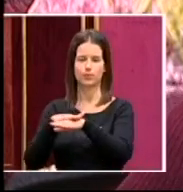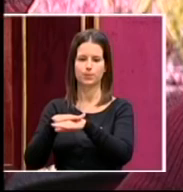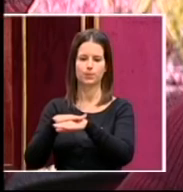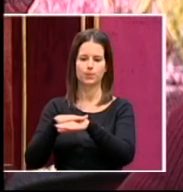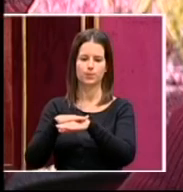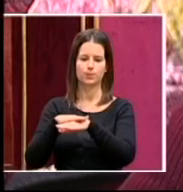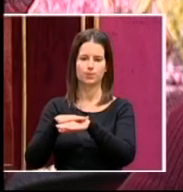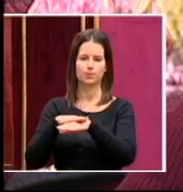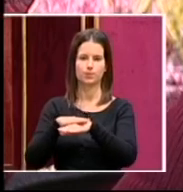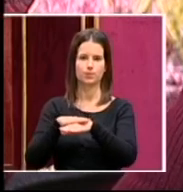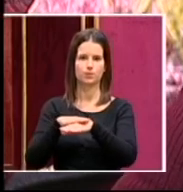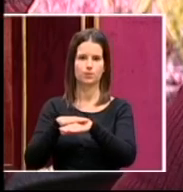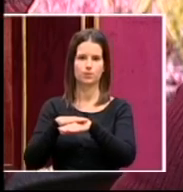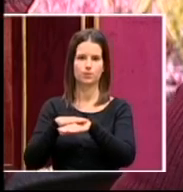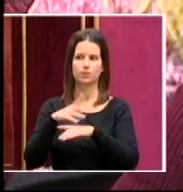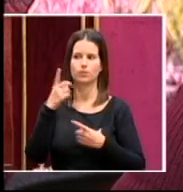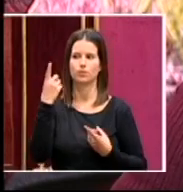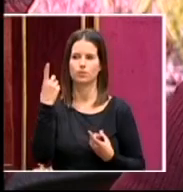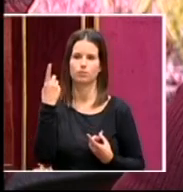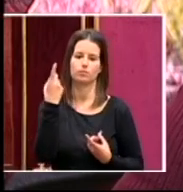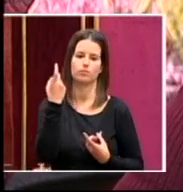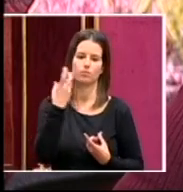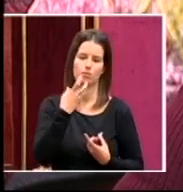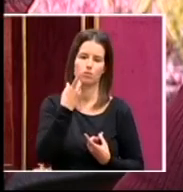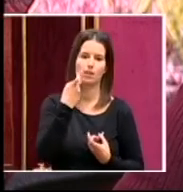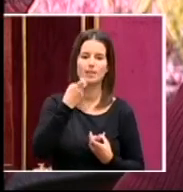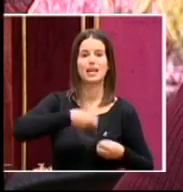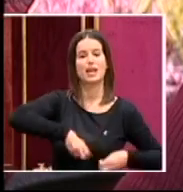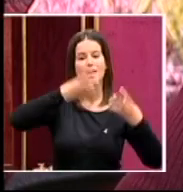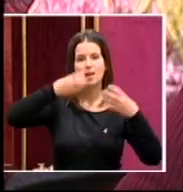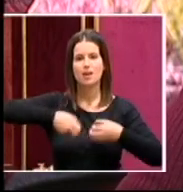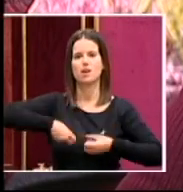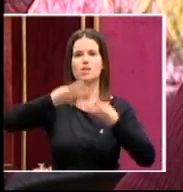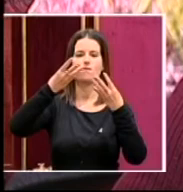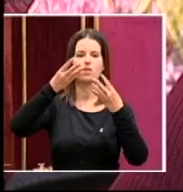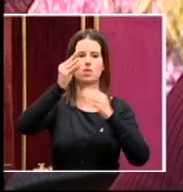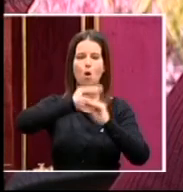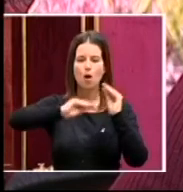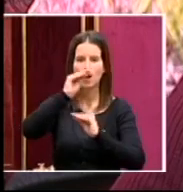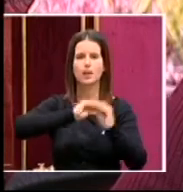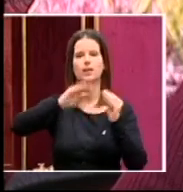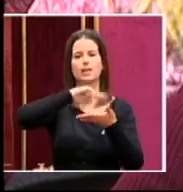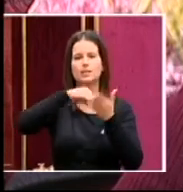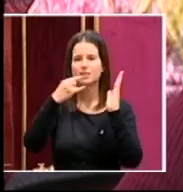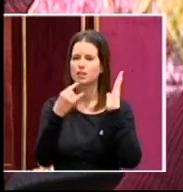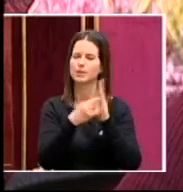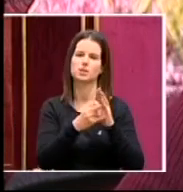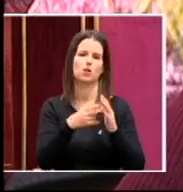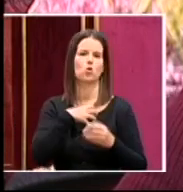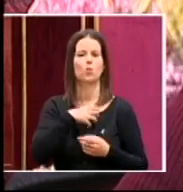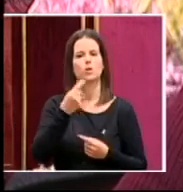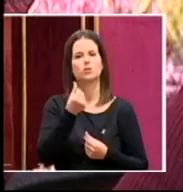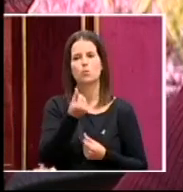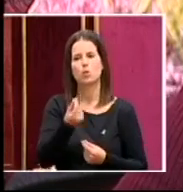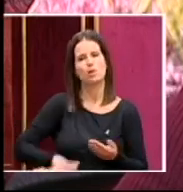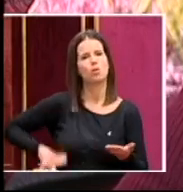Aquí concretamente, aislar térmicamente los edificios, que no supone tampoco una grandísima inversión, nos puede suponer un